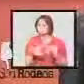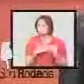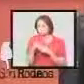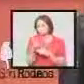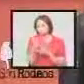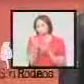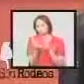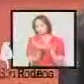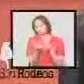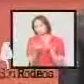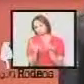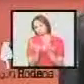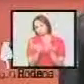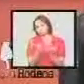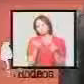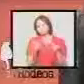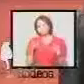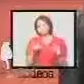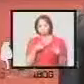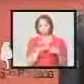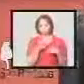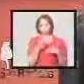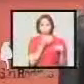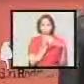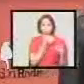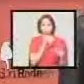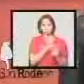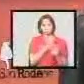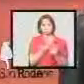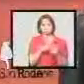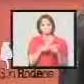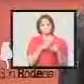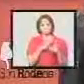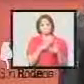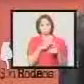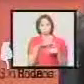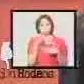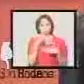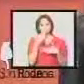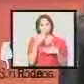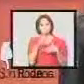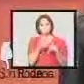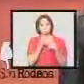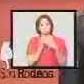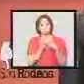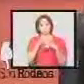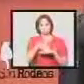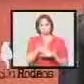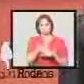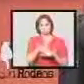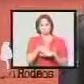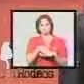productos, y pueden ser tramitados ahí los créditos, y posteriormente a través de un